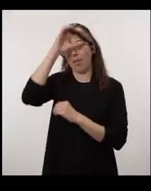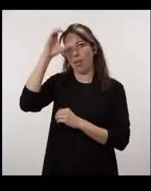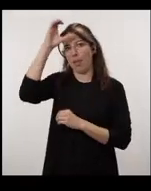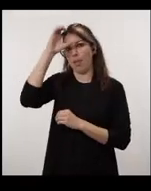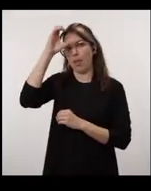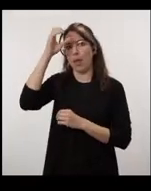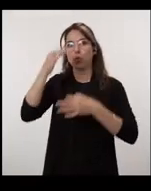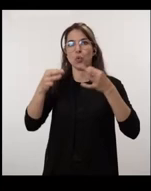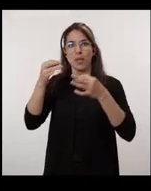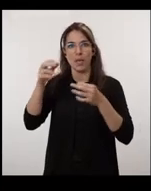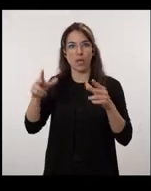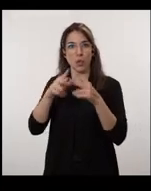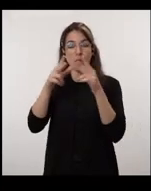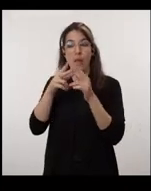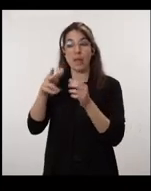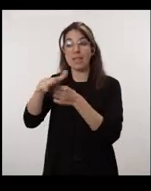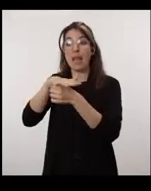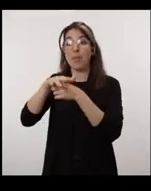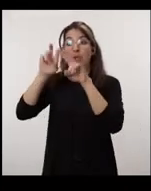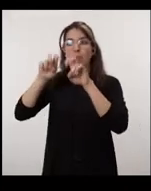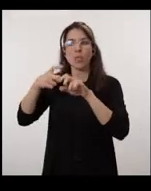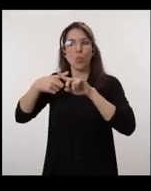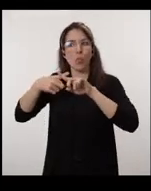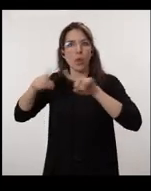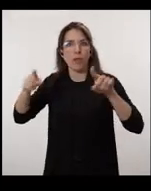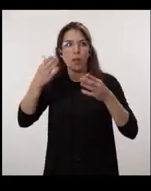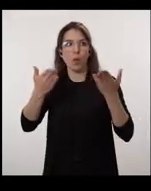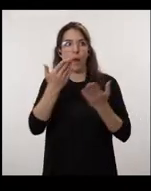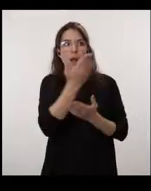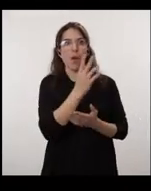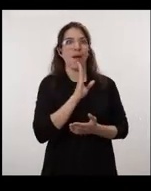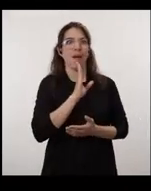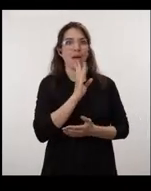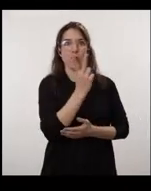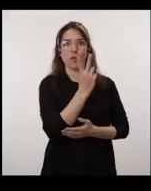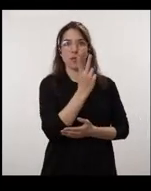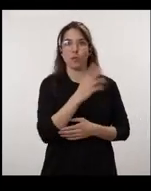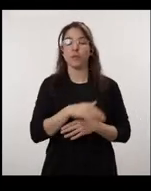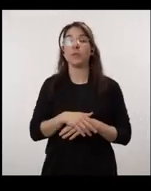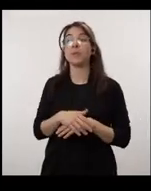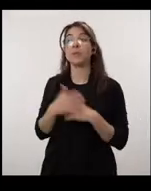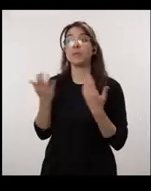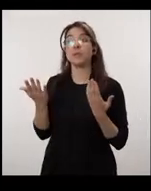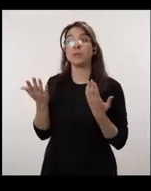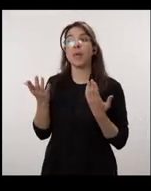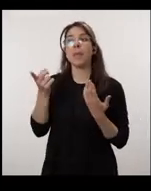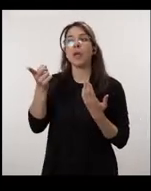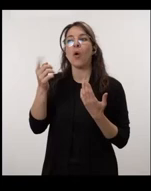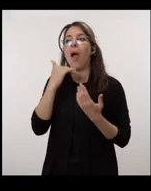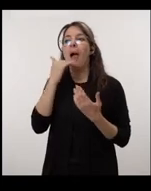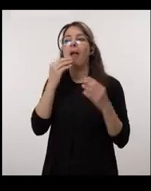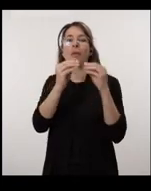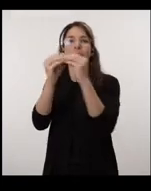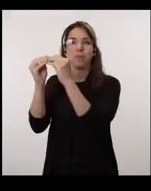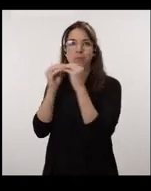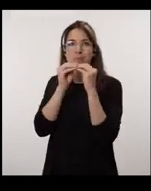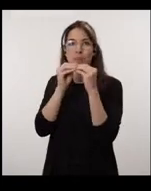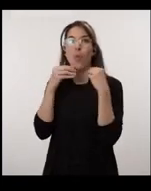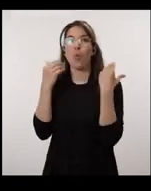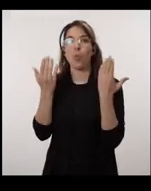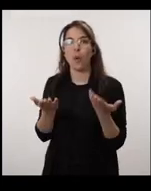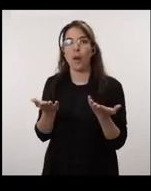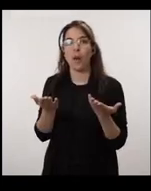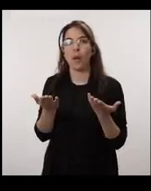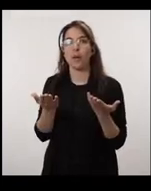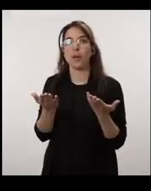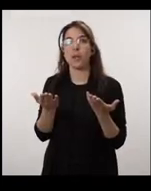sociales son de un ámbito investigador totalmente diferente al de patrizia y roberto pero comparten un denominador común ese